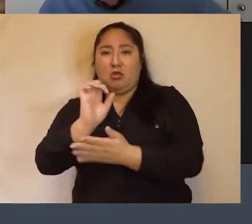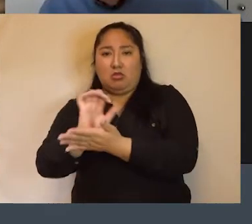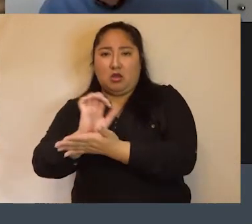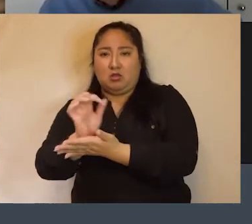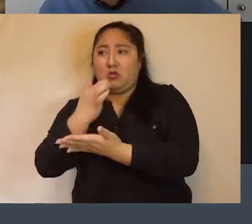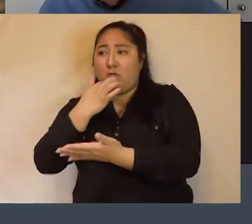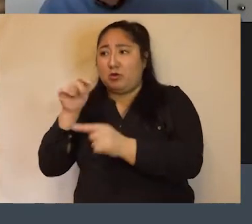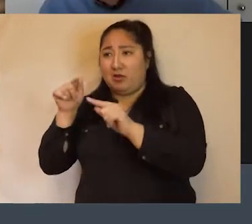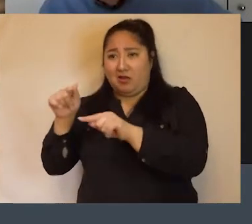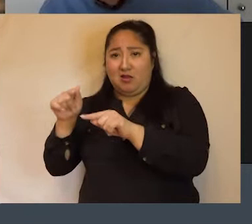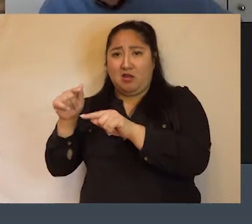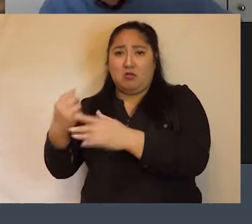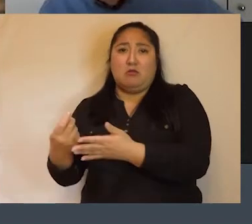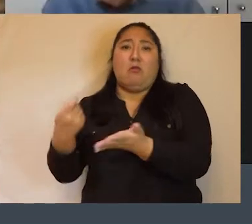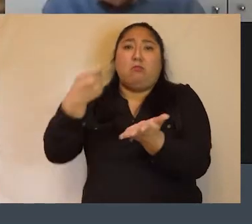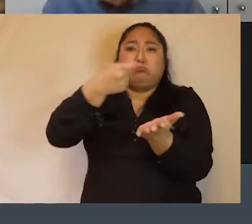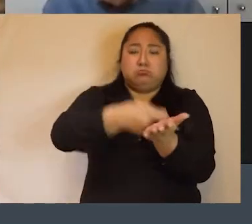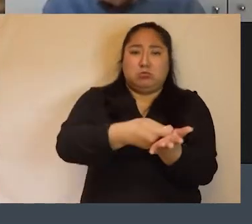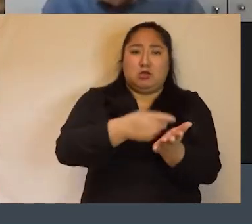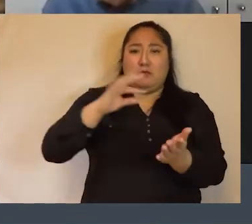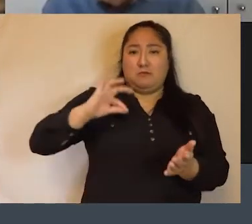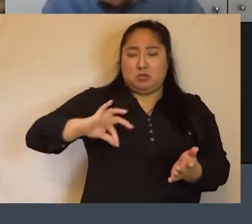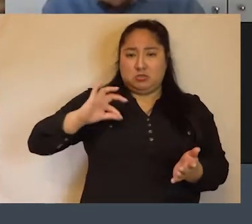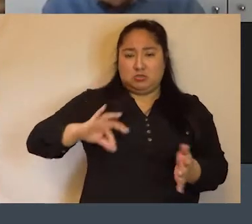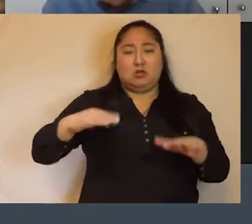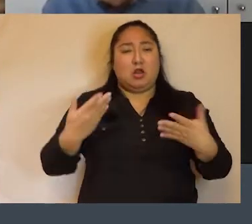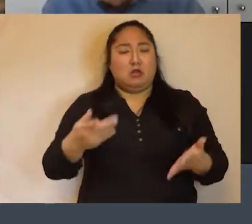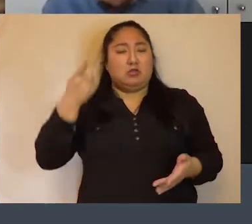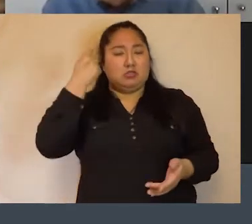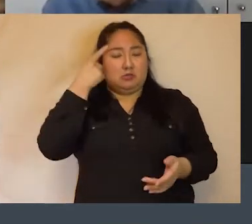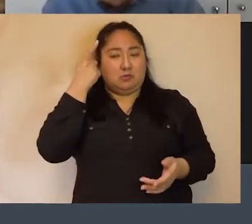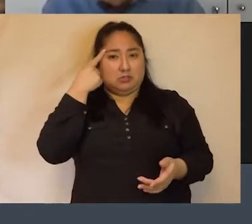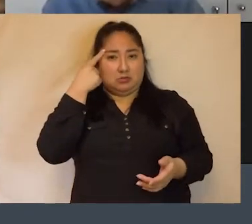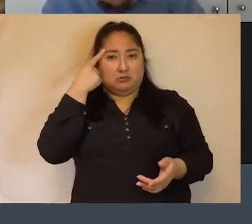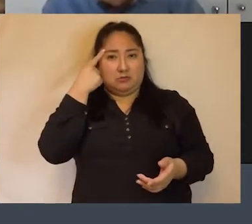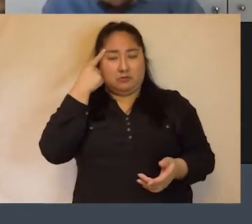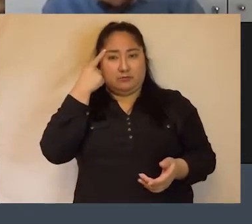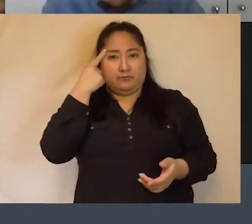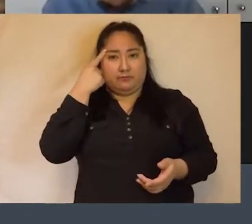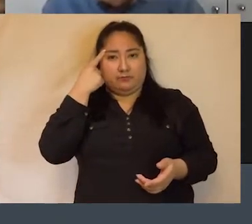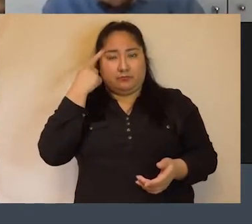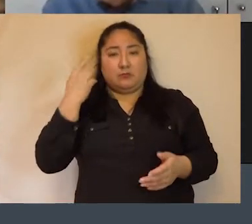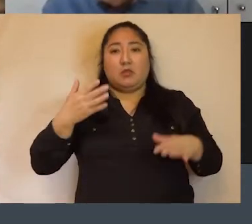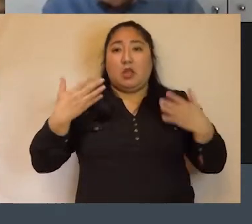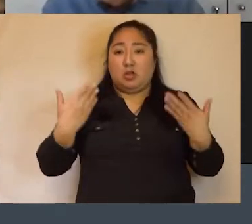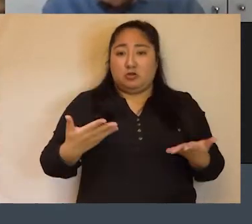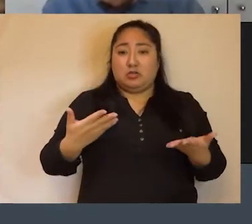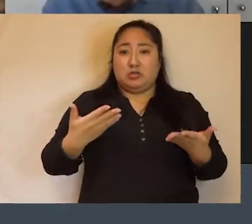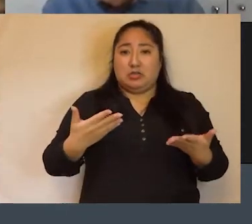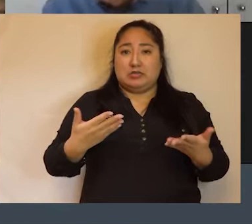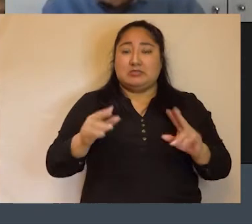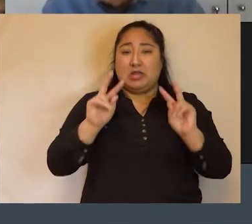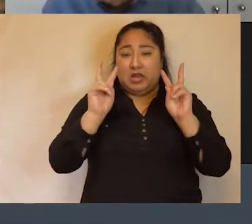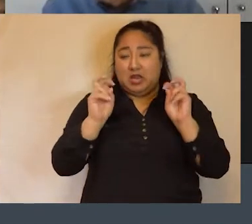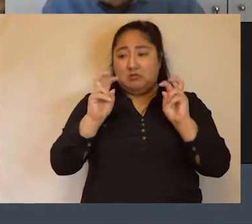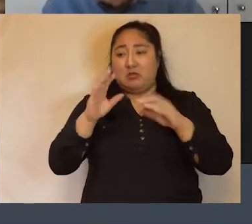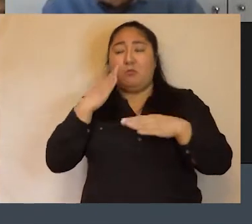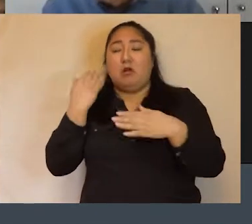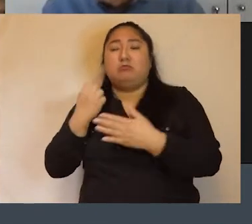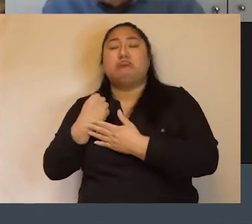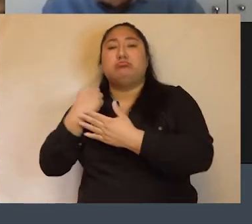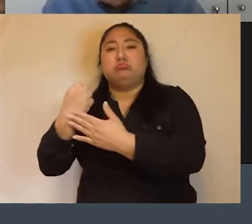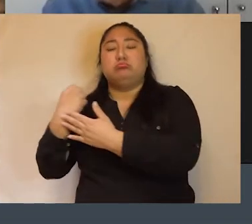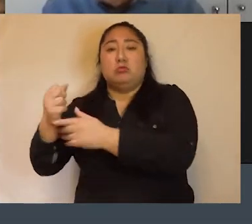por hoy el Estado es el mayor pagador de pensiones, ¿sí? Desde el punto de vista de lo que está haciendo el pilar